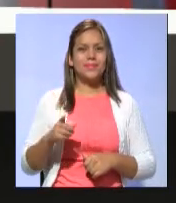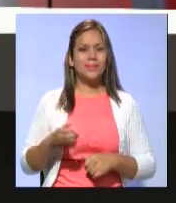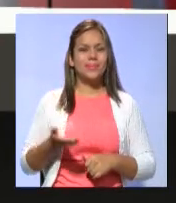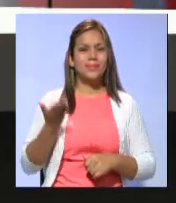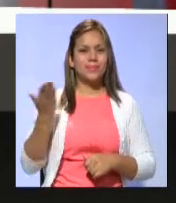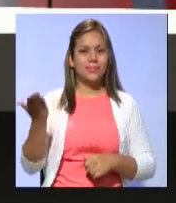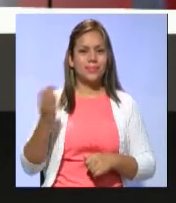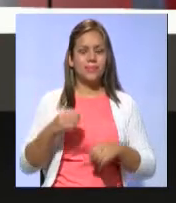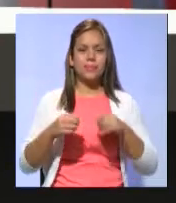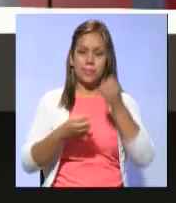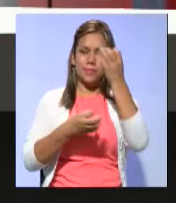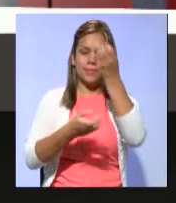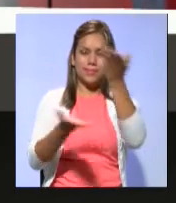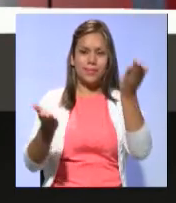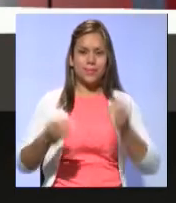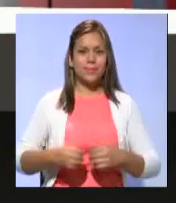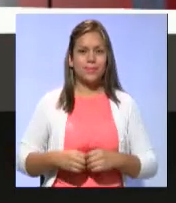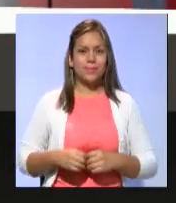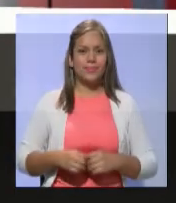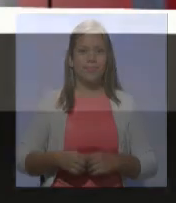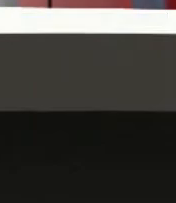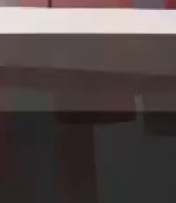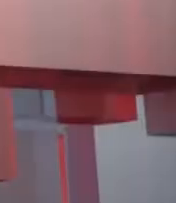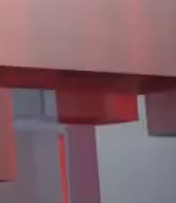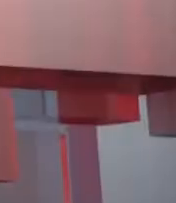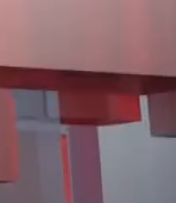tvl.asambleanacional.gov.es. De inmediato a la información.